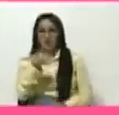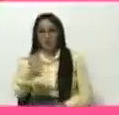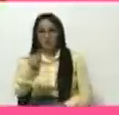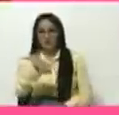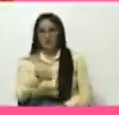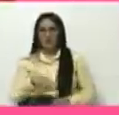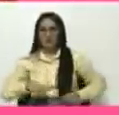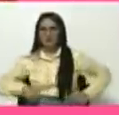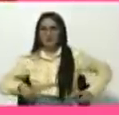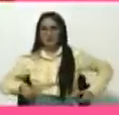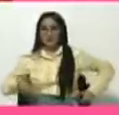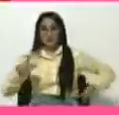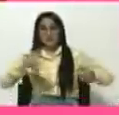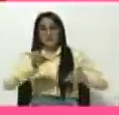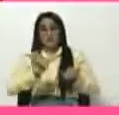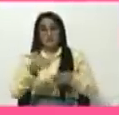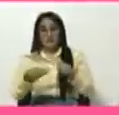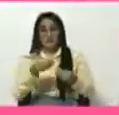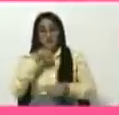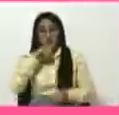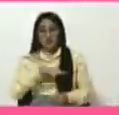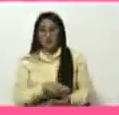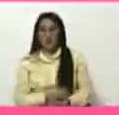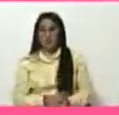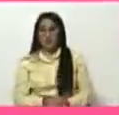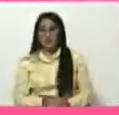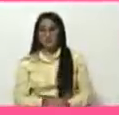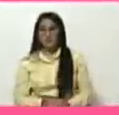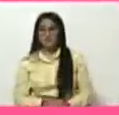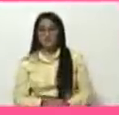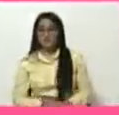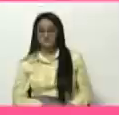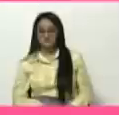La historia la van a construir ustedes mismos, ustedes mismas.